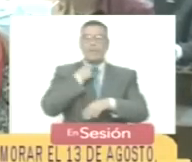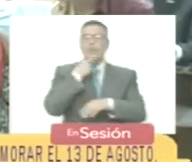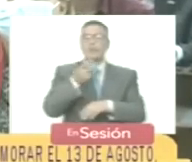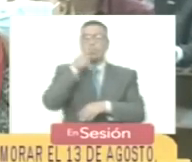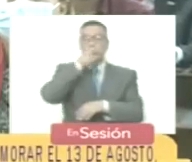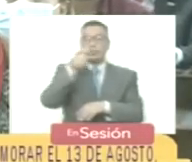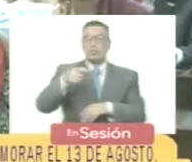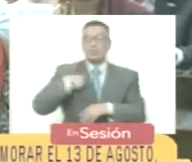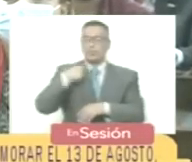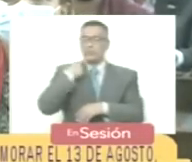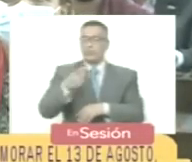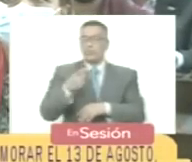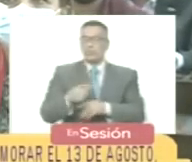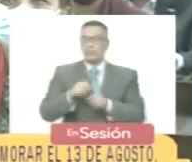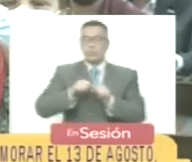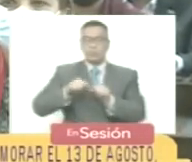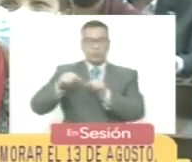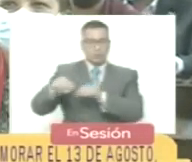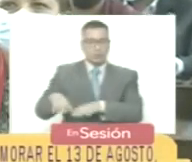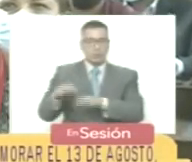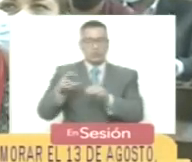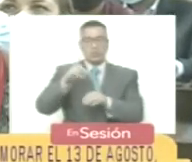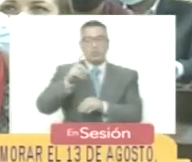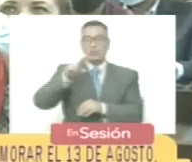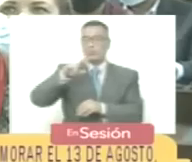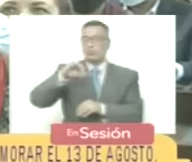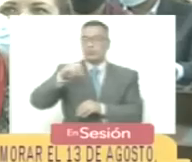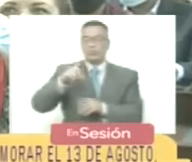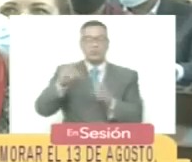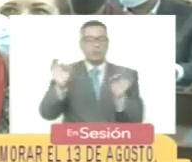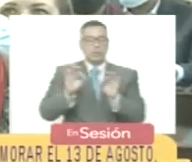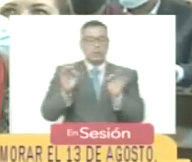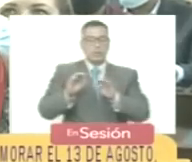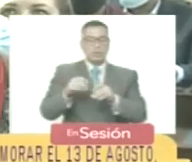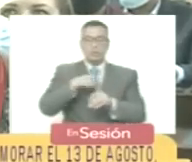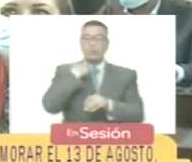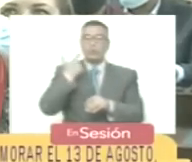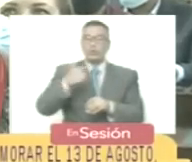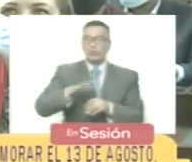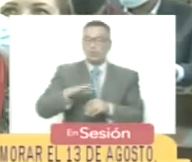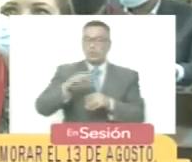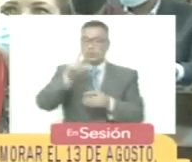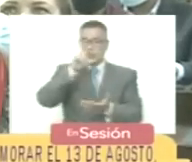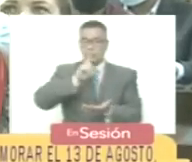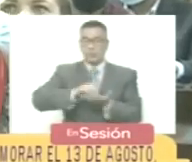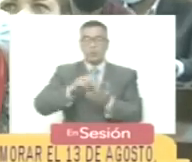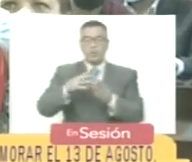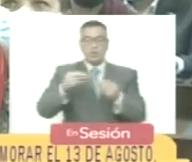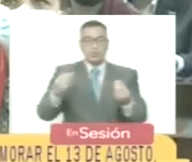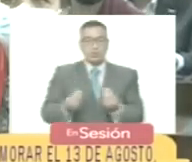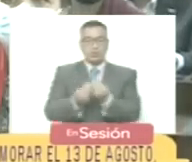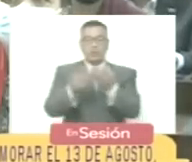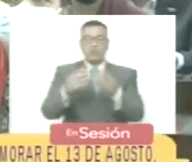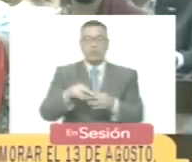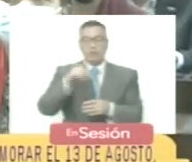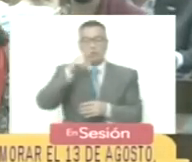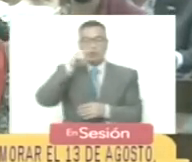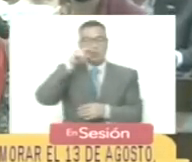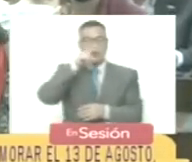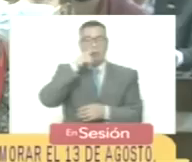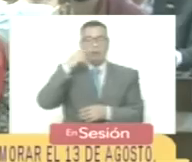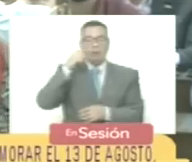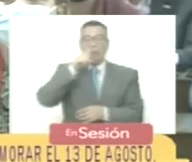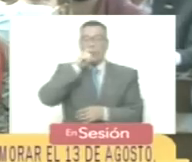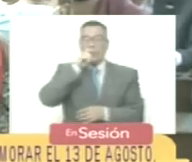pueblo que dice que no vamos a dejar a Darío, dejar morir su legado. Acompañar a Nicolás. Y otra de las cosas que también